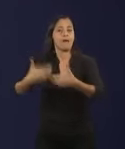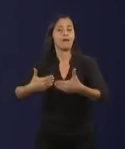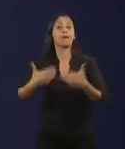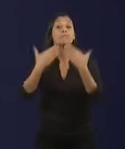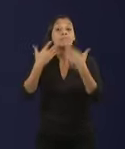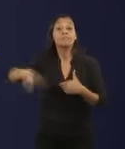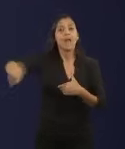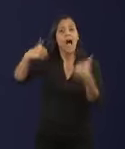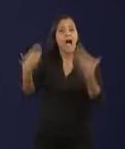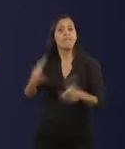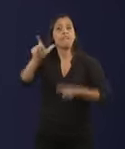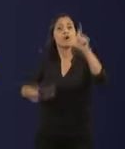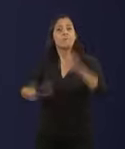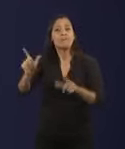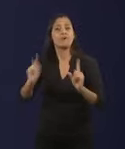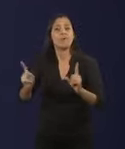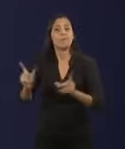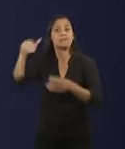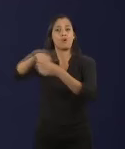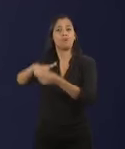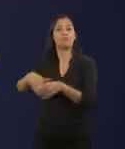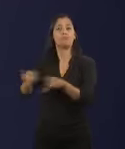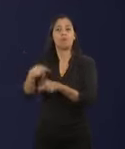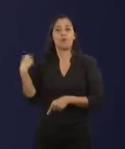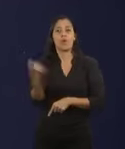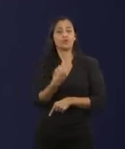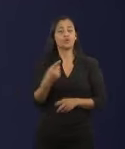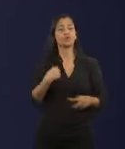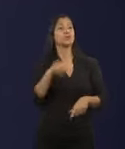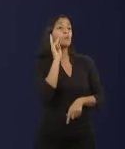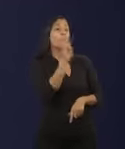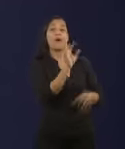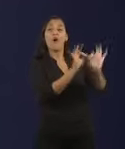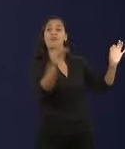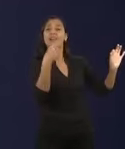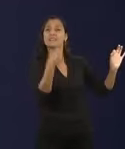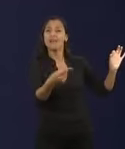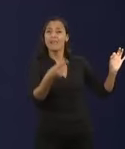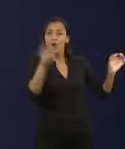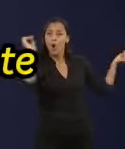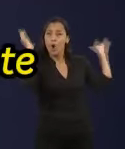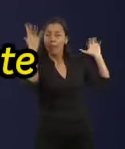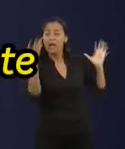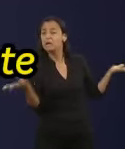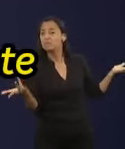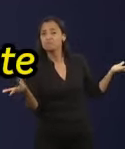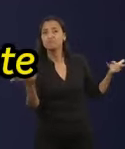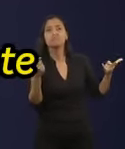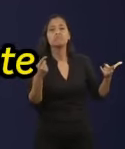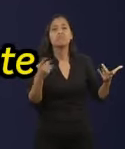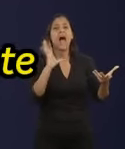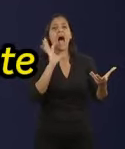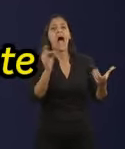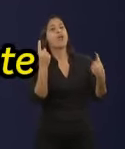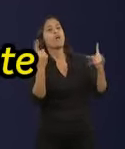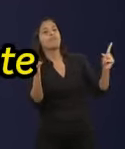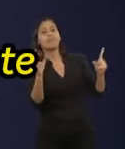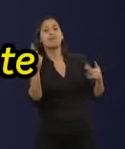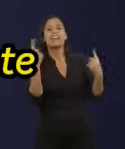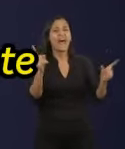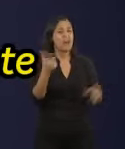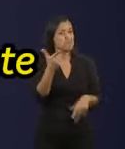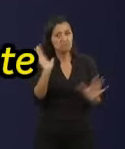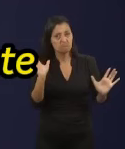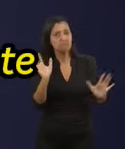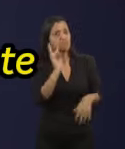votó Así que no veo que la frase sea novedosa la que dijo el presidente Miley el día de ayer Es